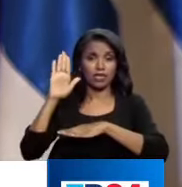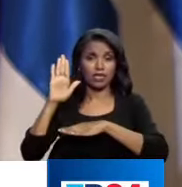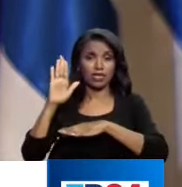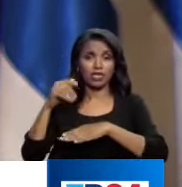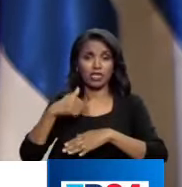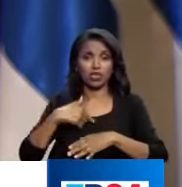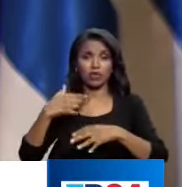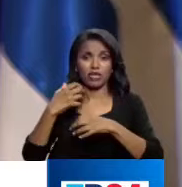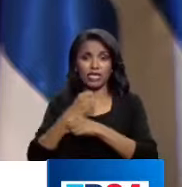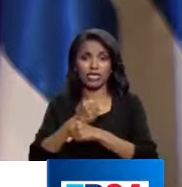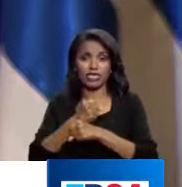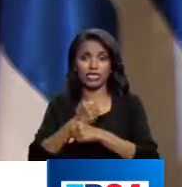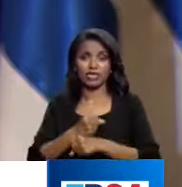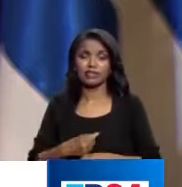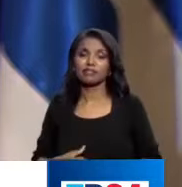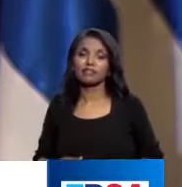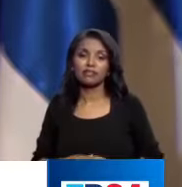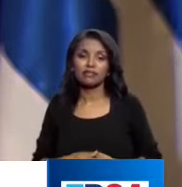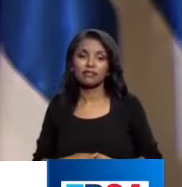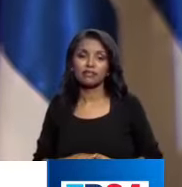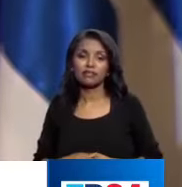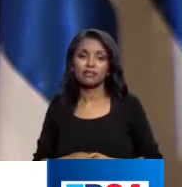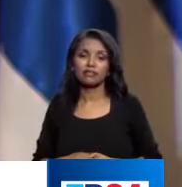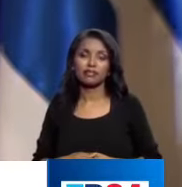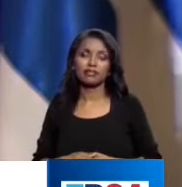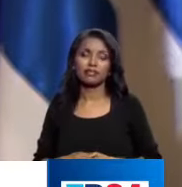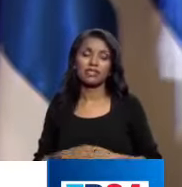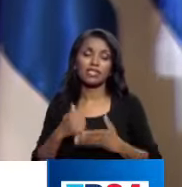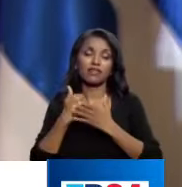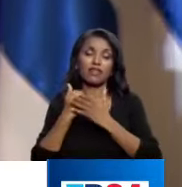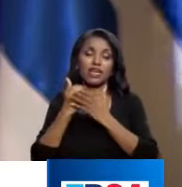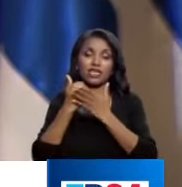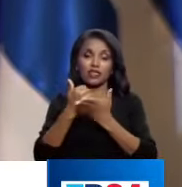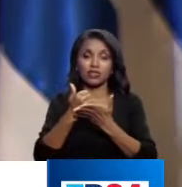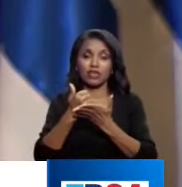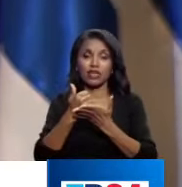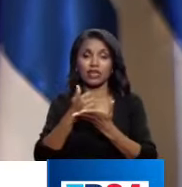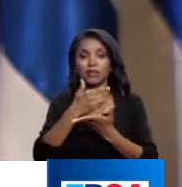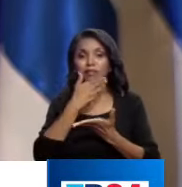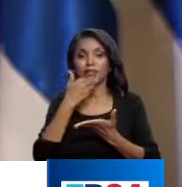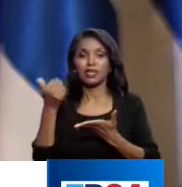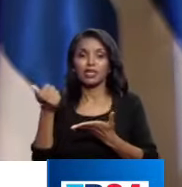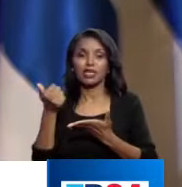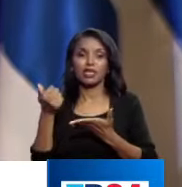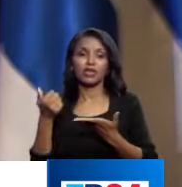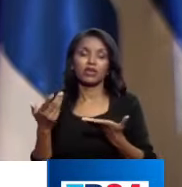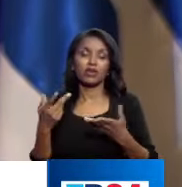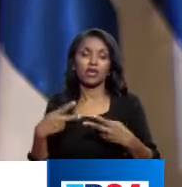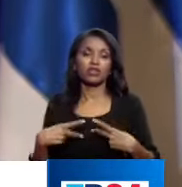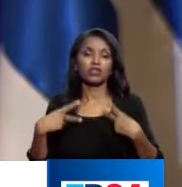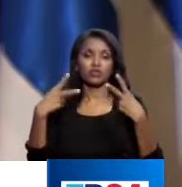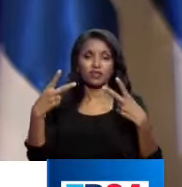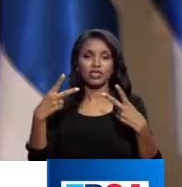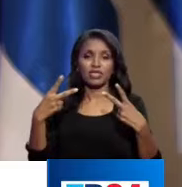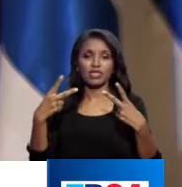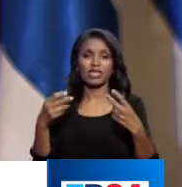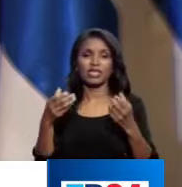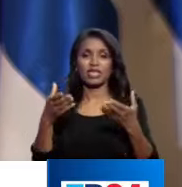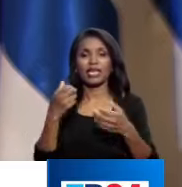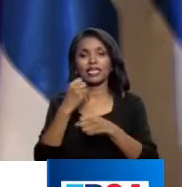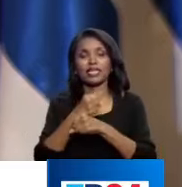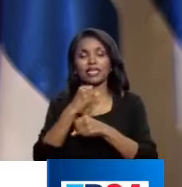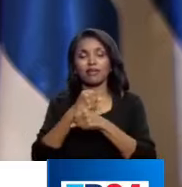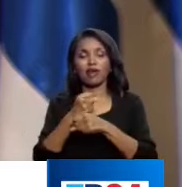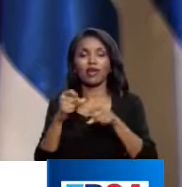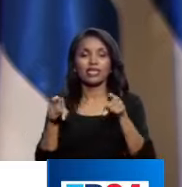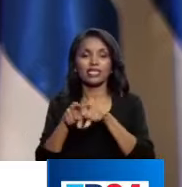a hacer, porque te las voy a cumplir. Te van a ayudar a mejorar la calidad de vida, darte empleo